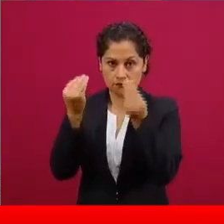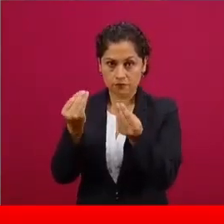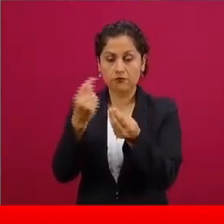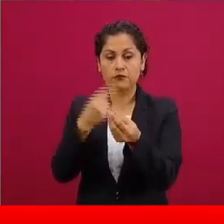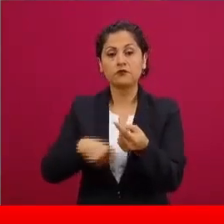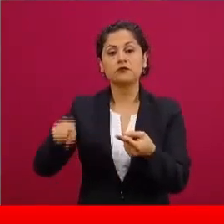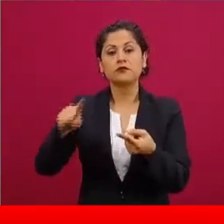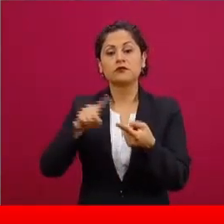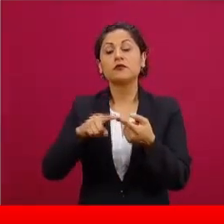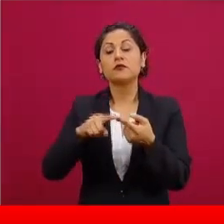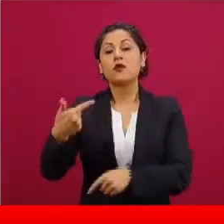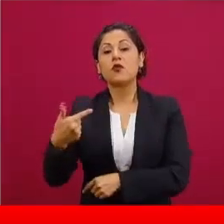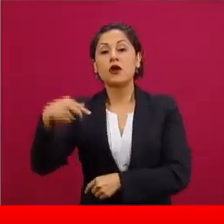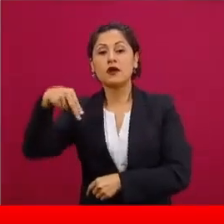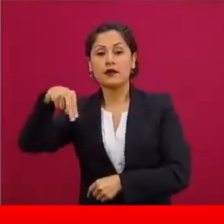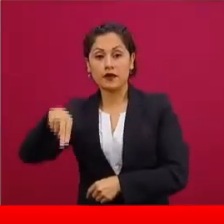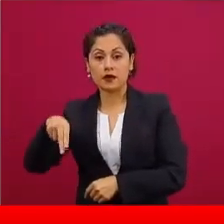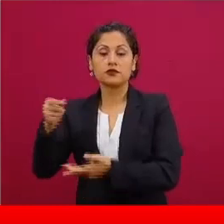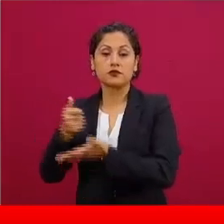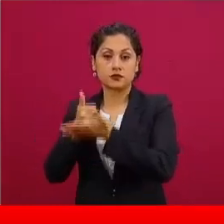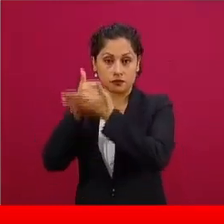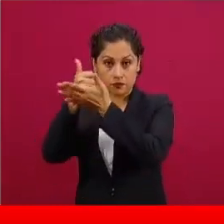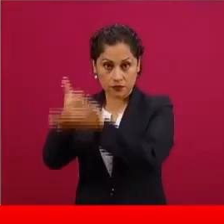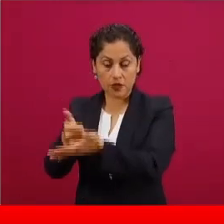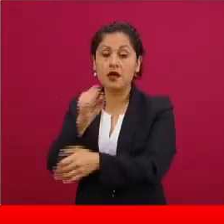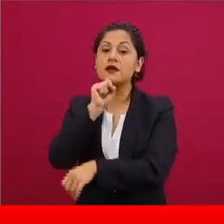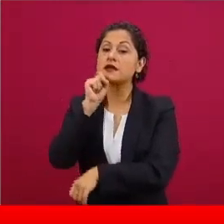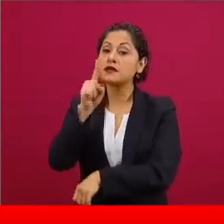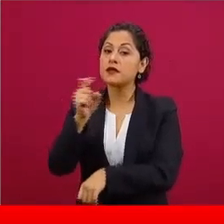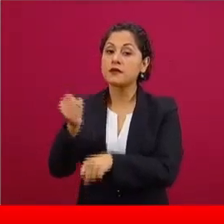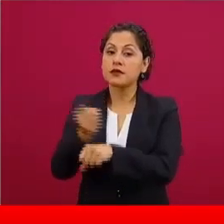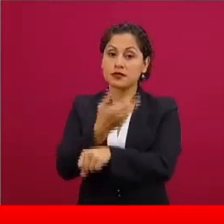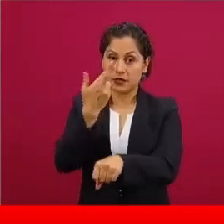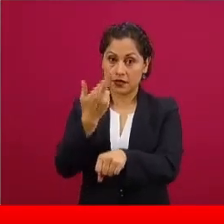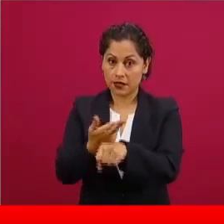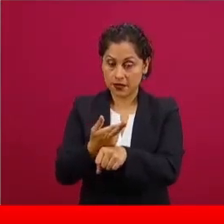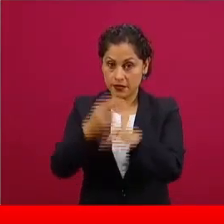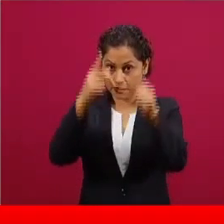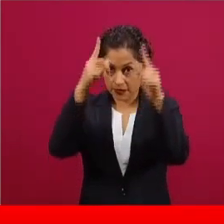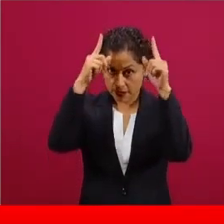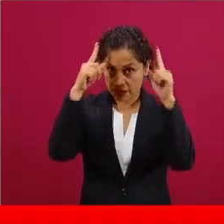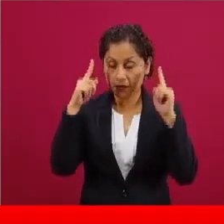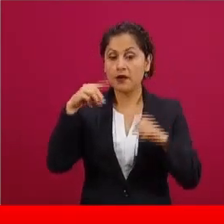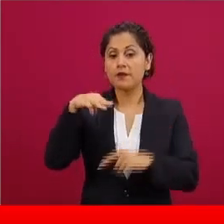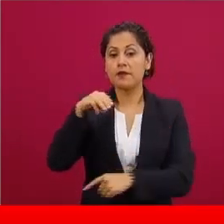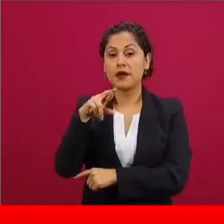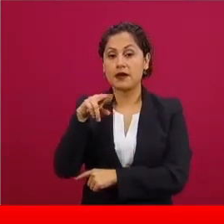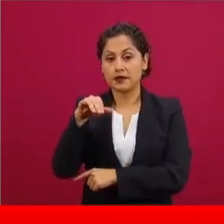y las secretarías de marina y de defensa nacional